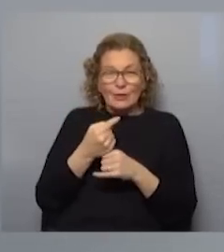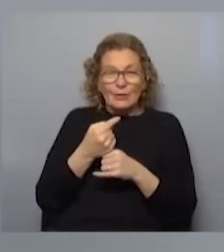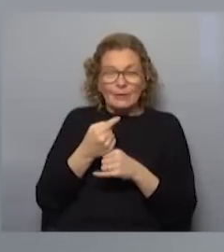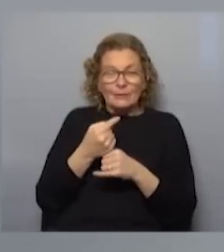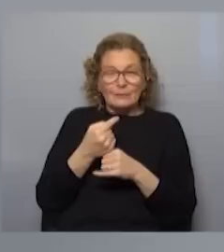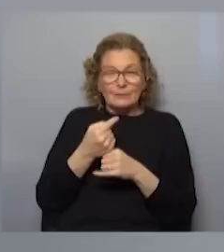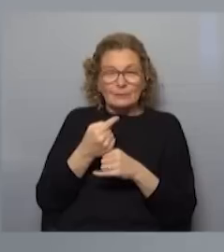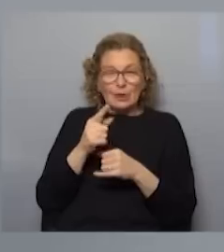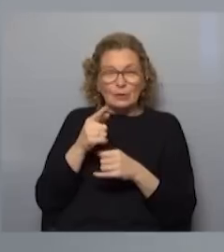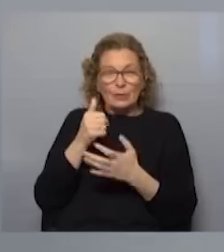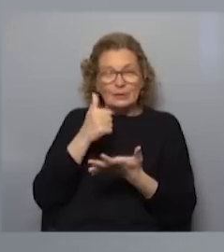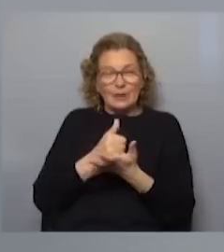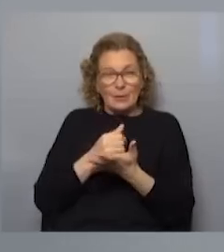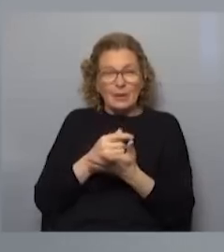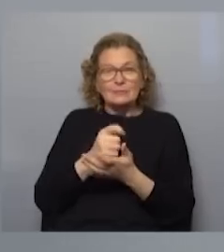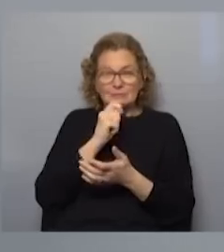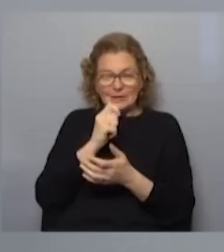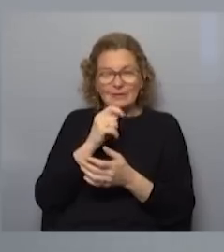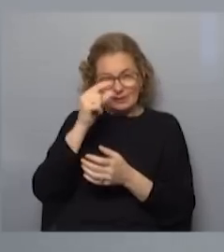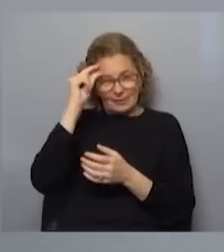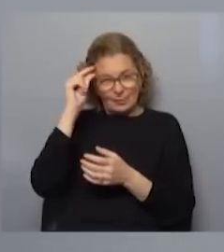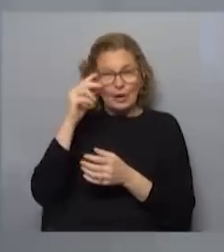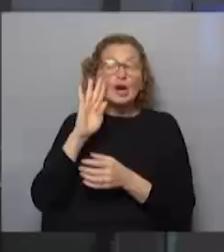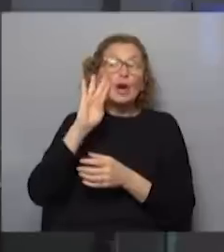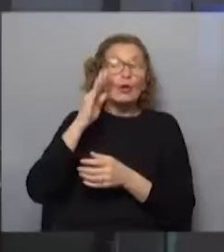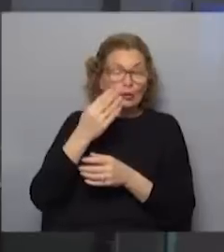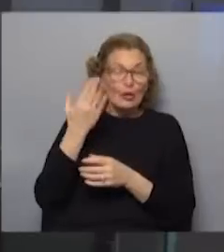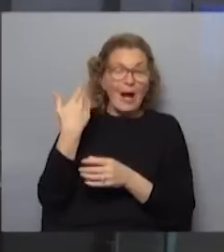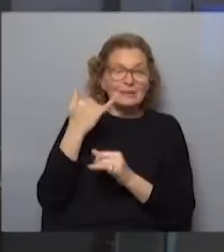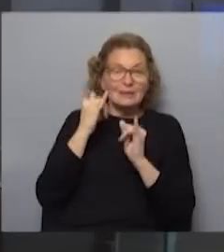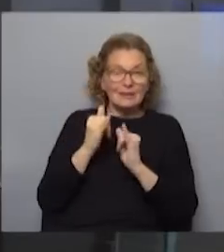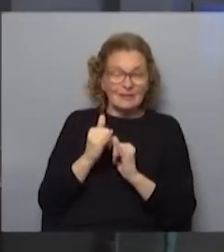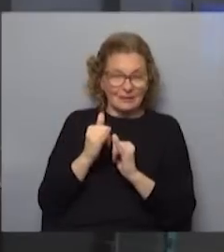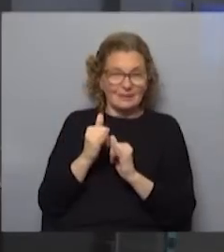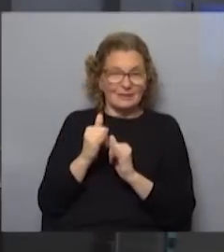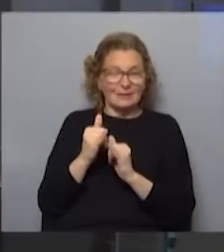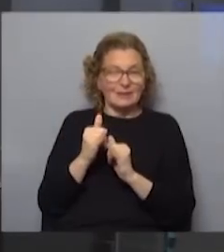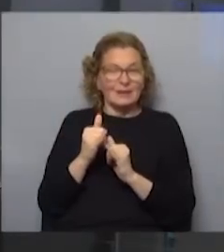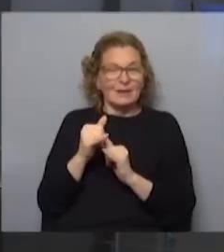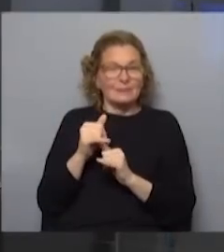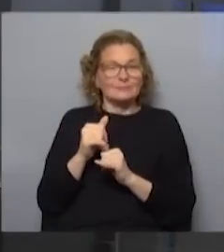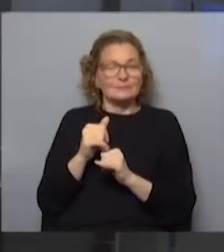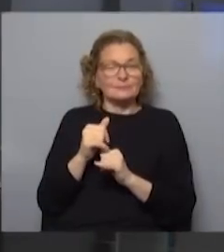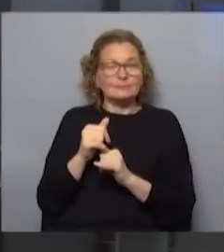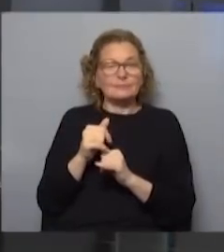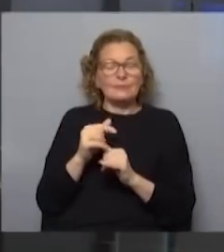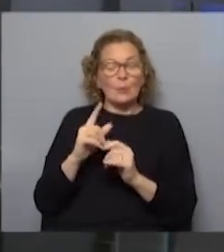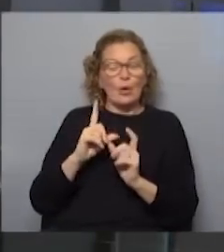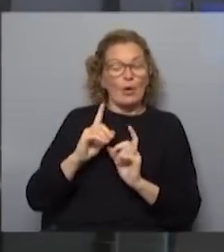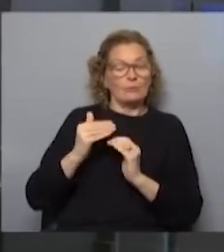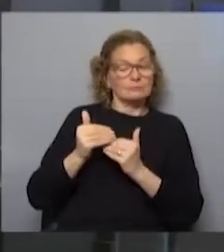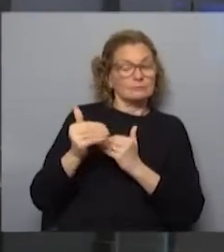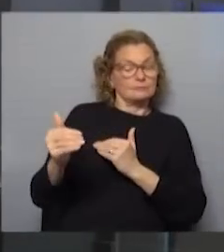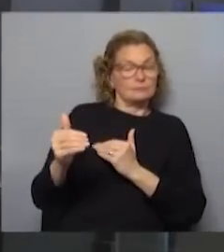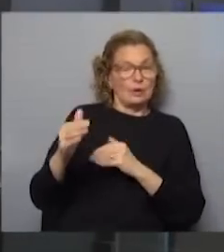no había asistido espionaje Buenas tardes que el doctor sanguinetti reconoció la existencia de espionaje Y tomó distancia sobre